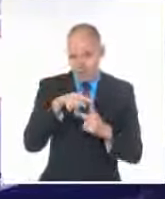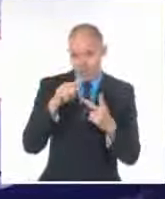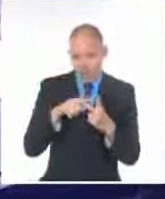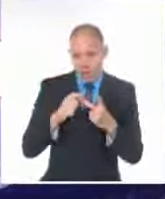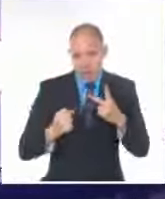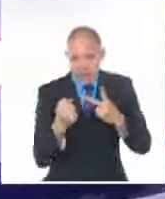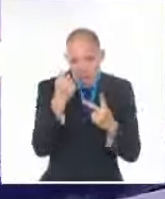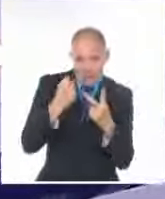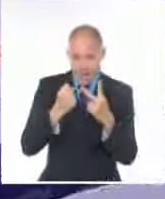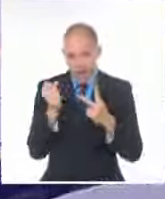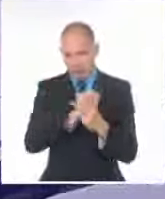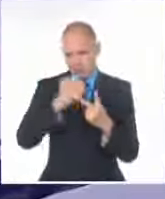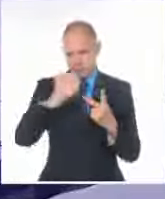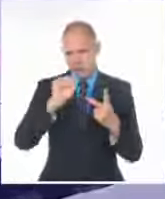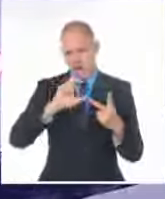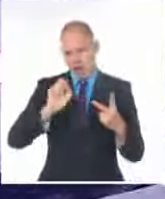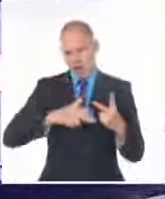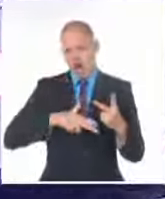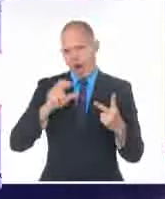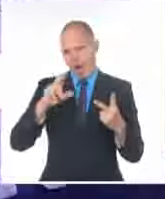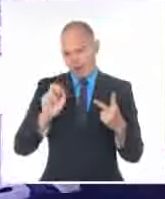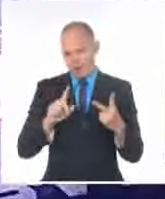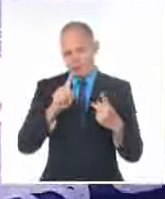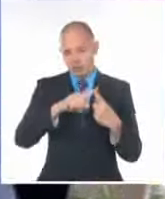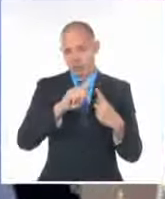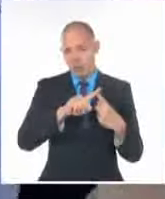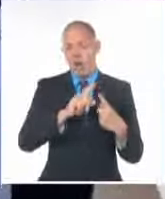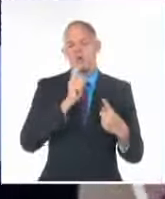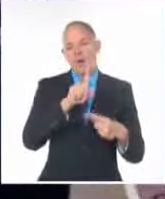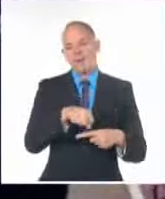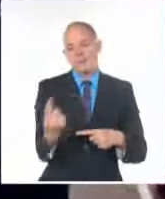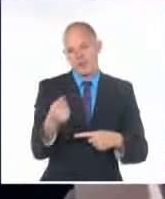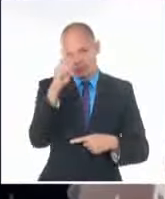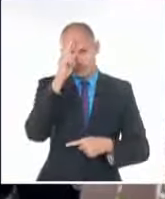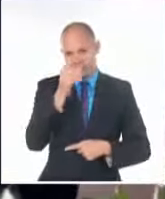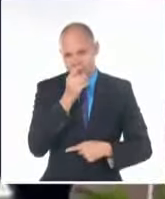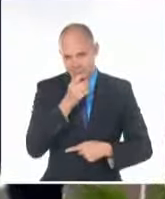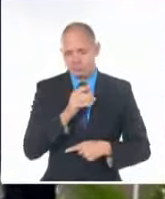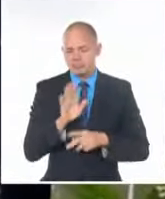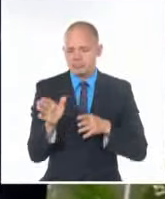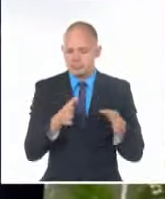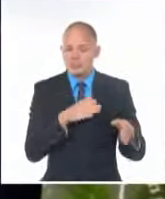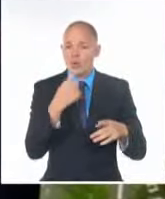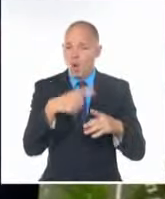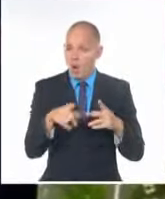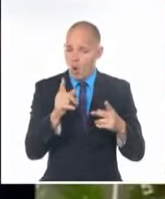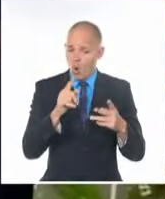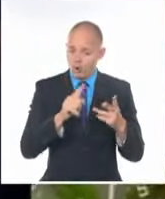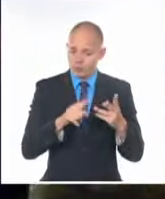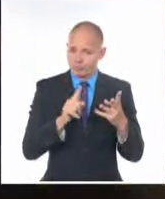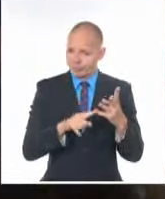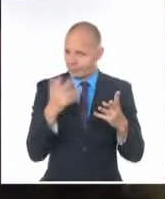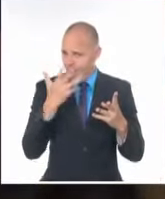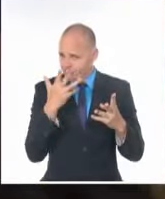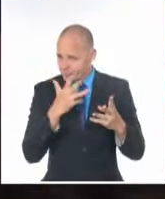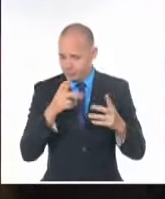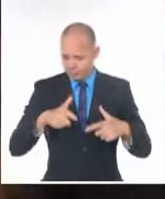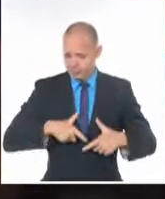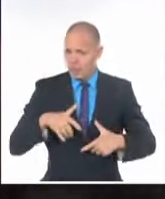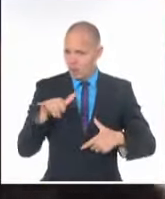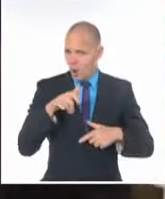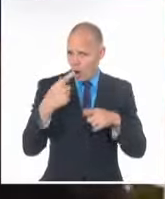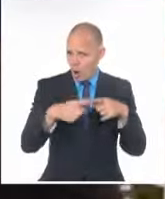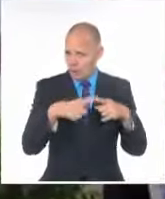definición ante los representantes de República Dominicana. Otros medallistas por Cuba en el Internacional Copa Independencia de Boxeo en